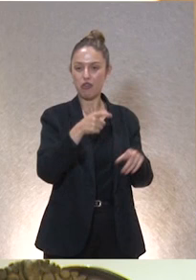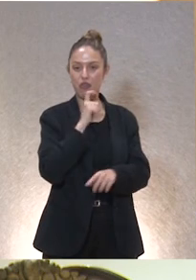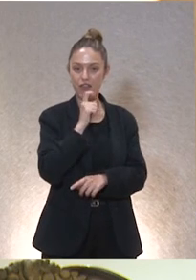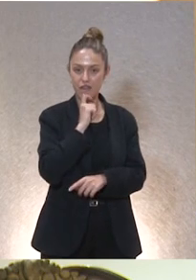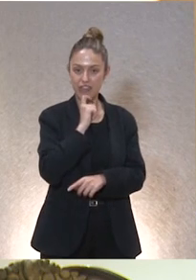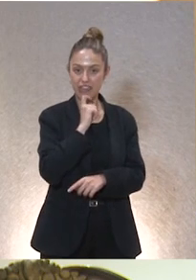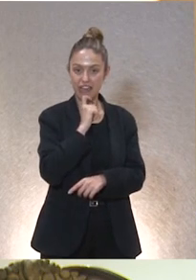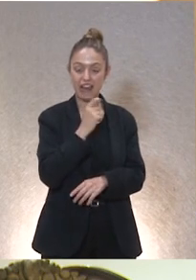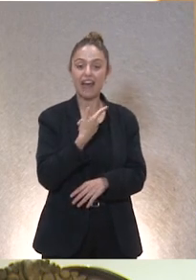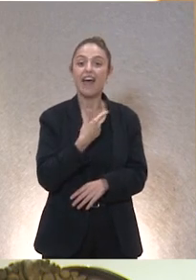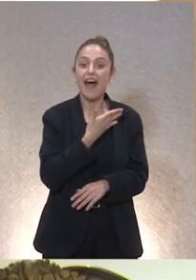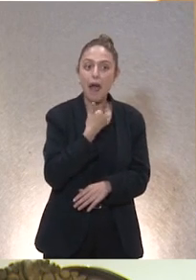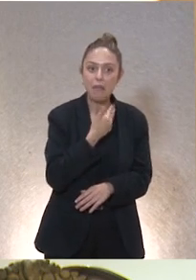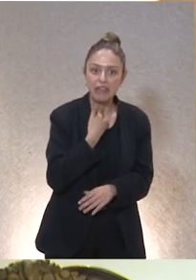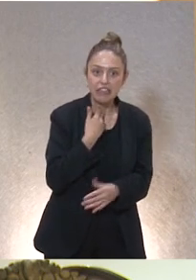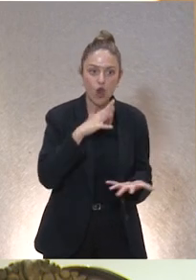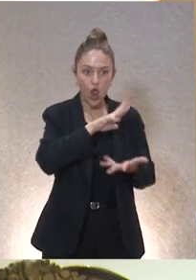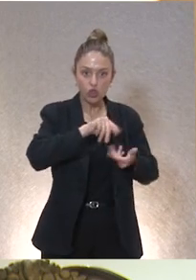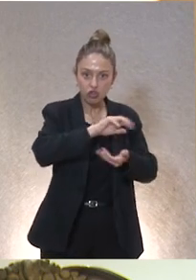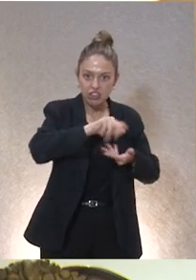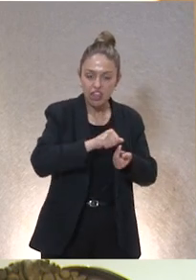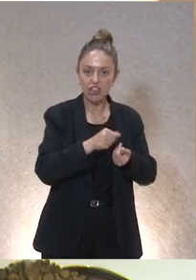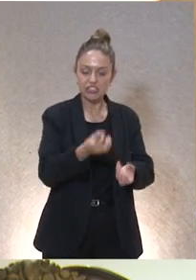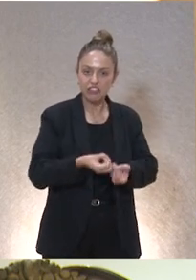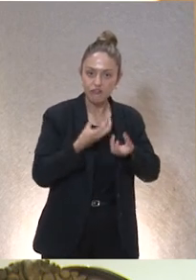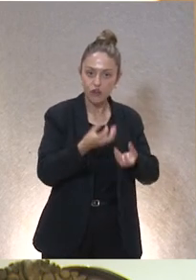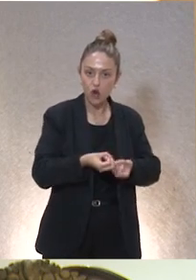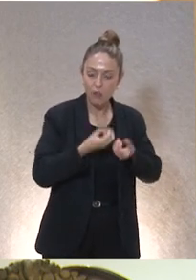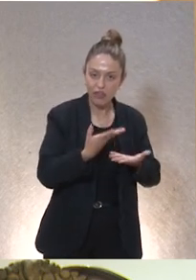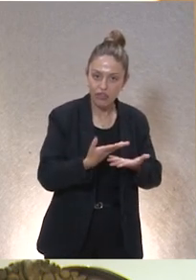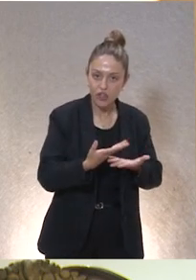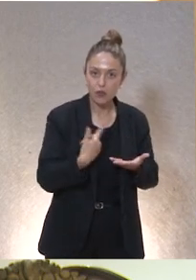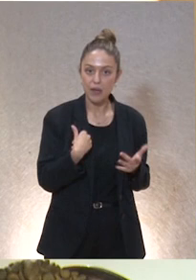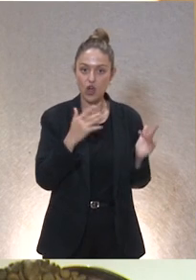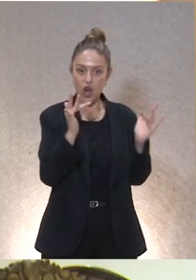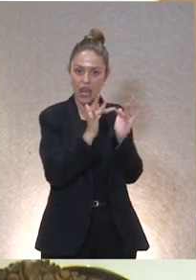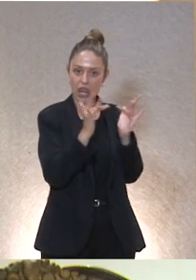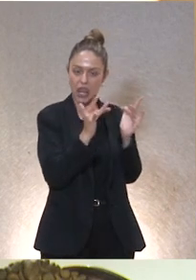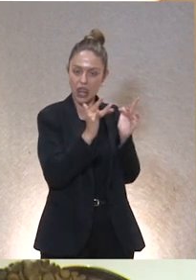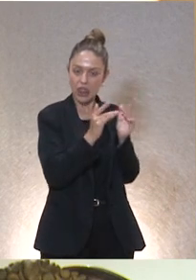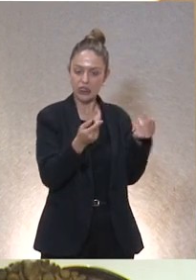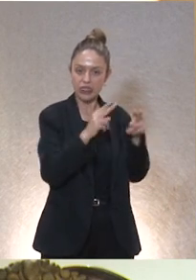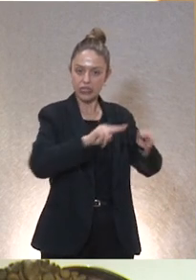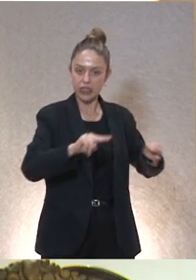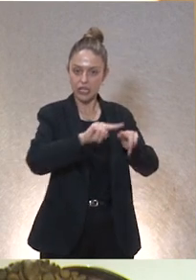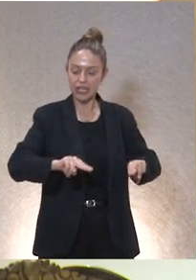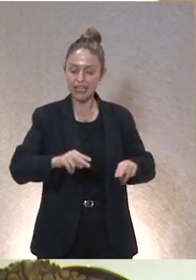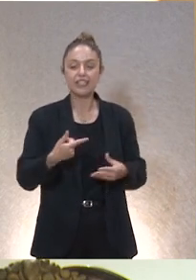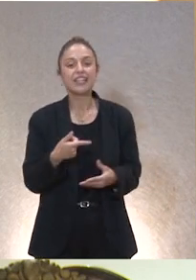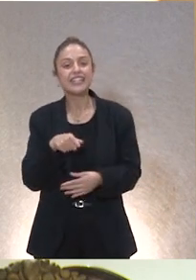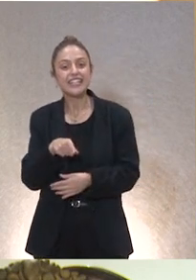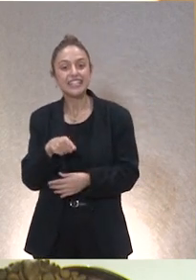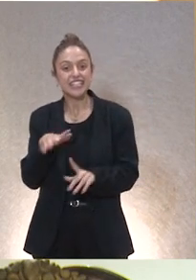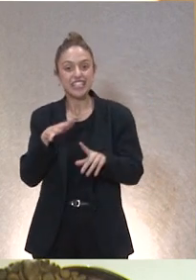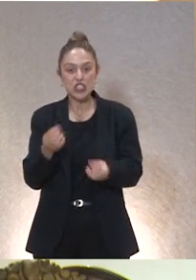crece el apetito por las noticias y por la información las redacciones están cerrando a pesar de las grandes historias de